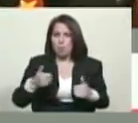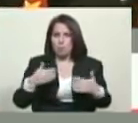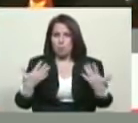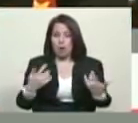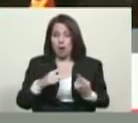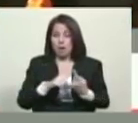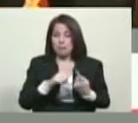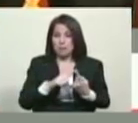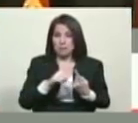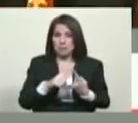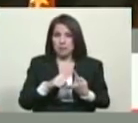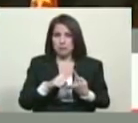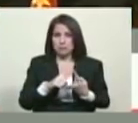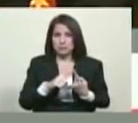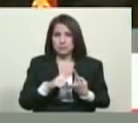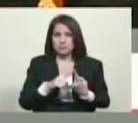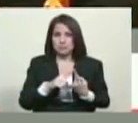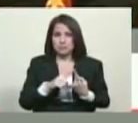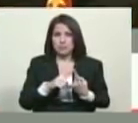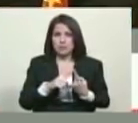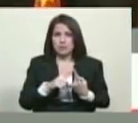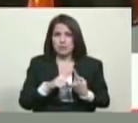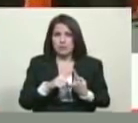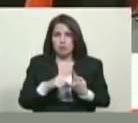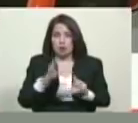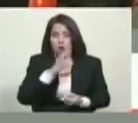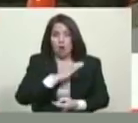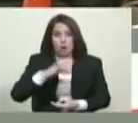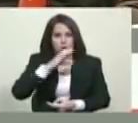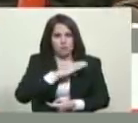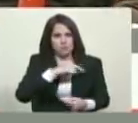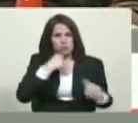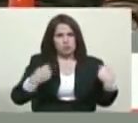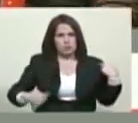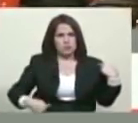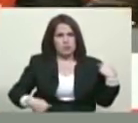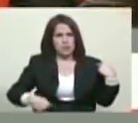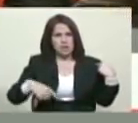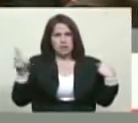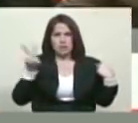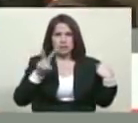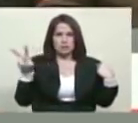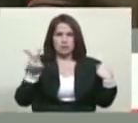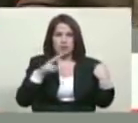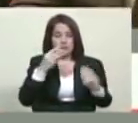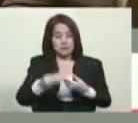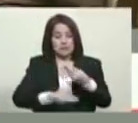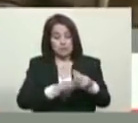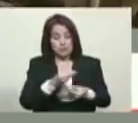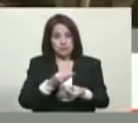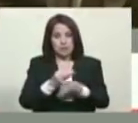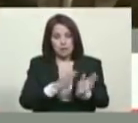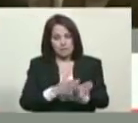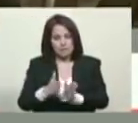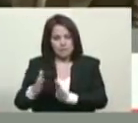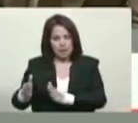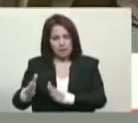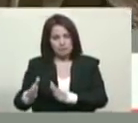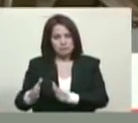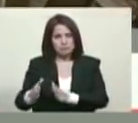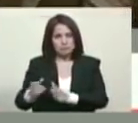sería formar parte de la Comisión China-Venezuela y se va a elaborar un plan de